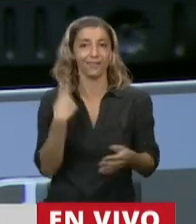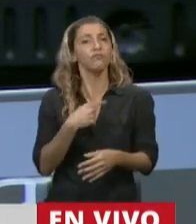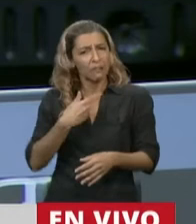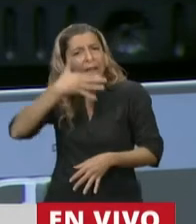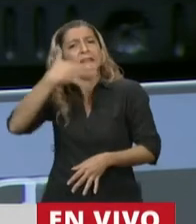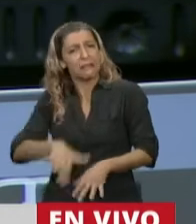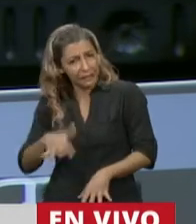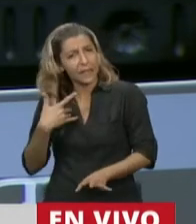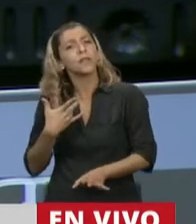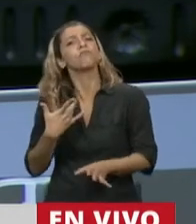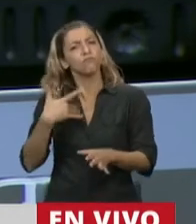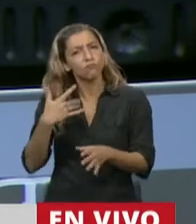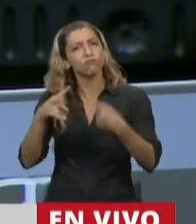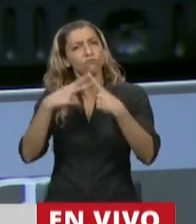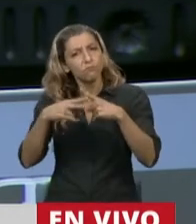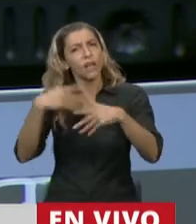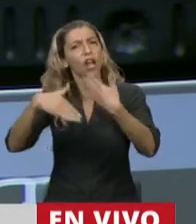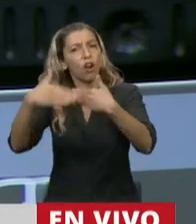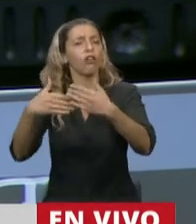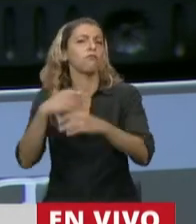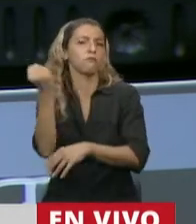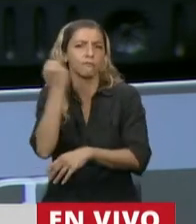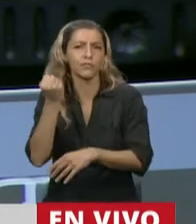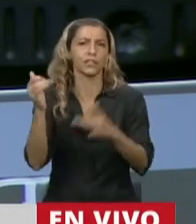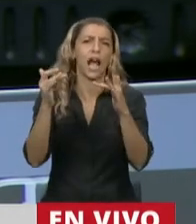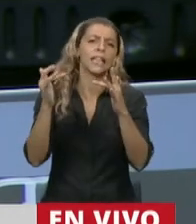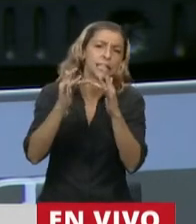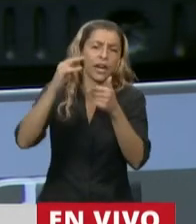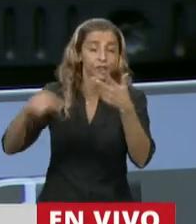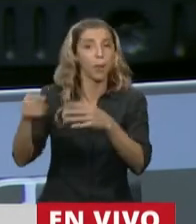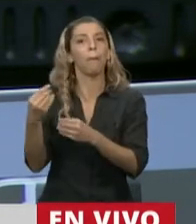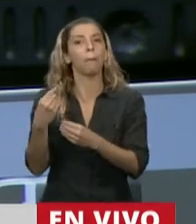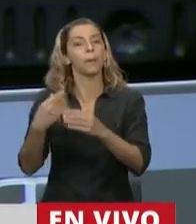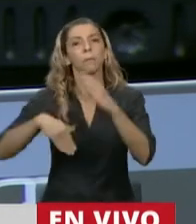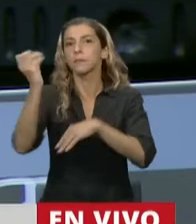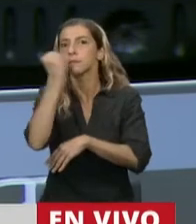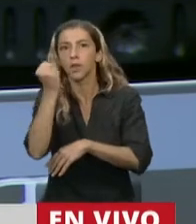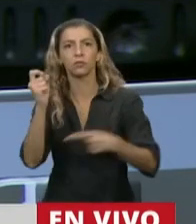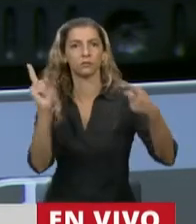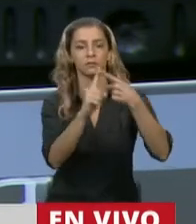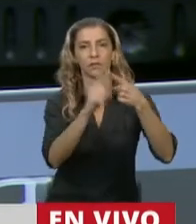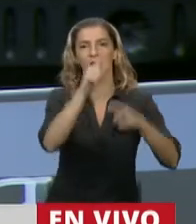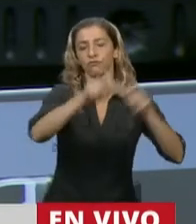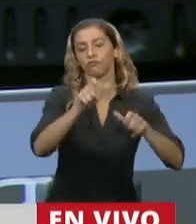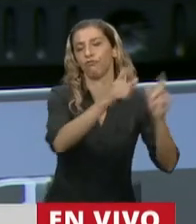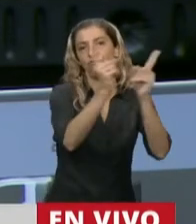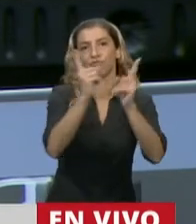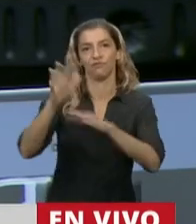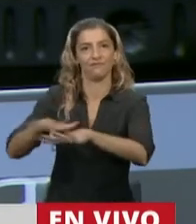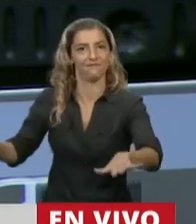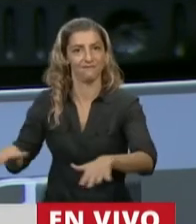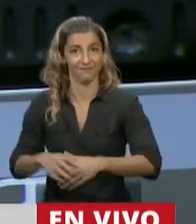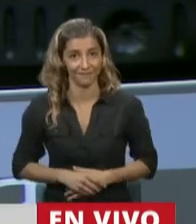en el vínculo entre el docente y el alumno, por eso reiteramos que el lugar de los chicos es la escuela.